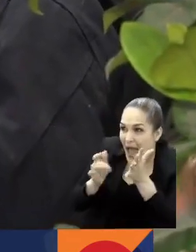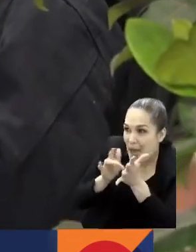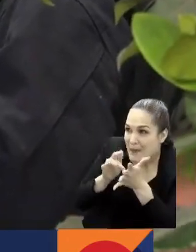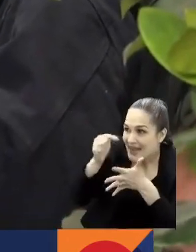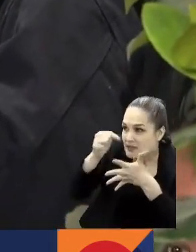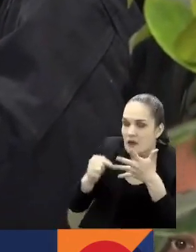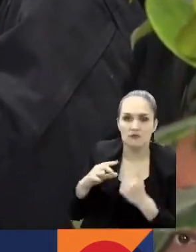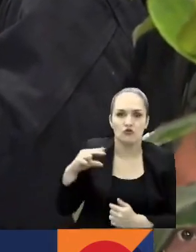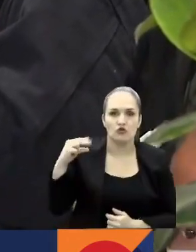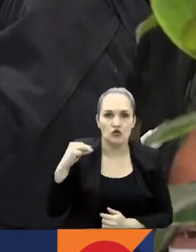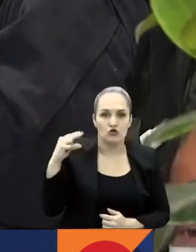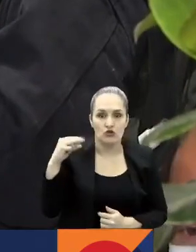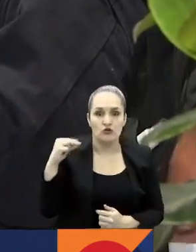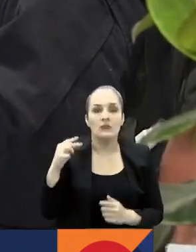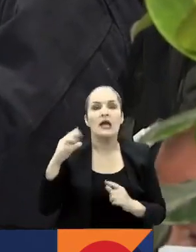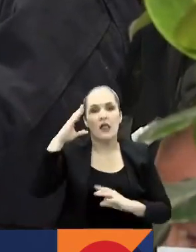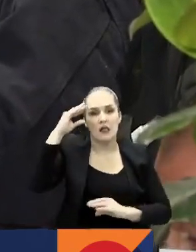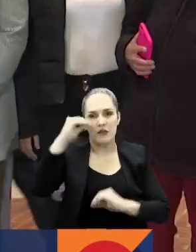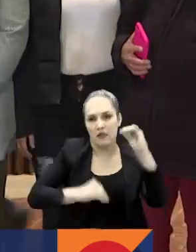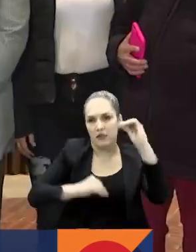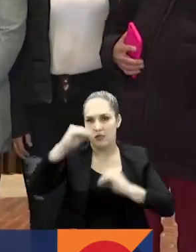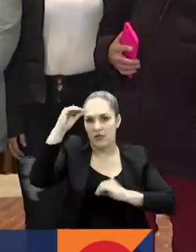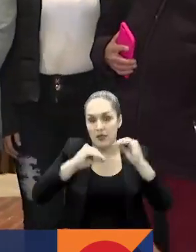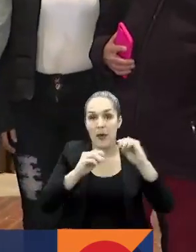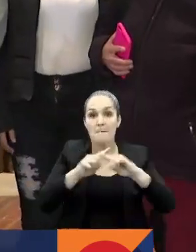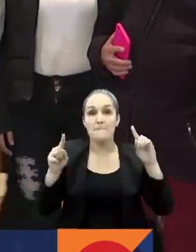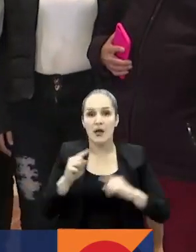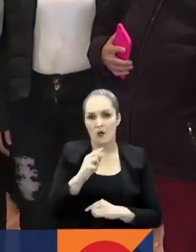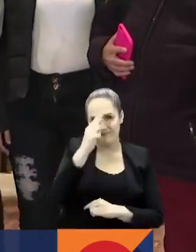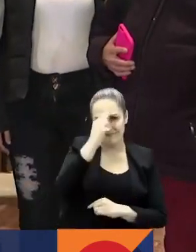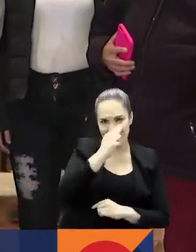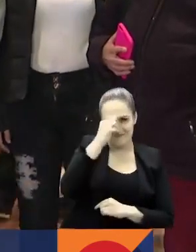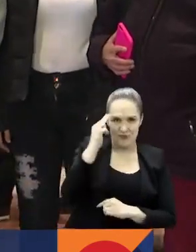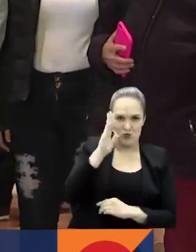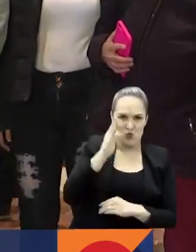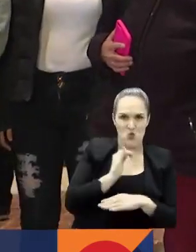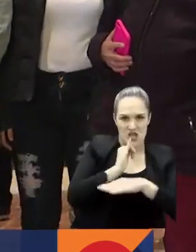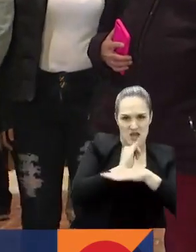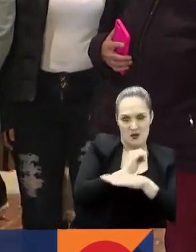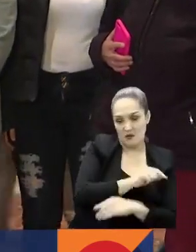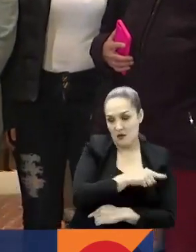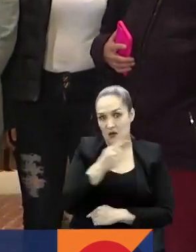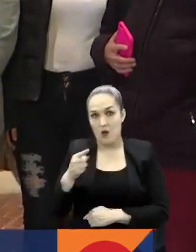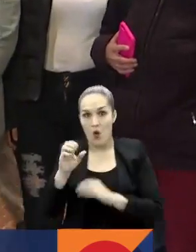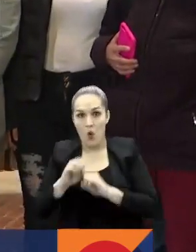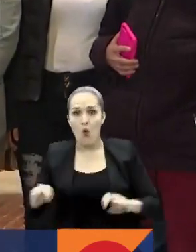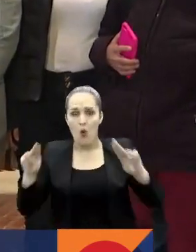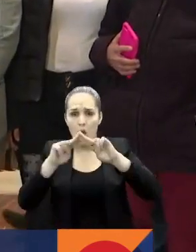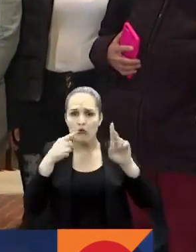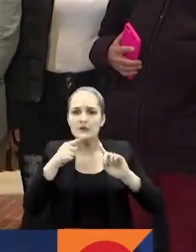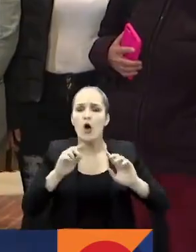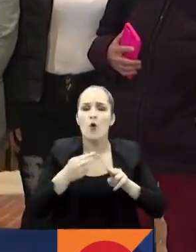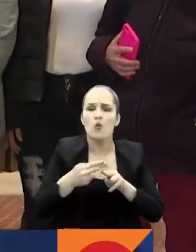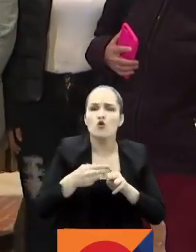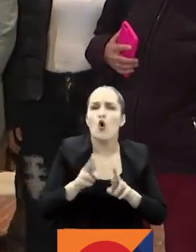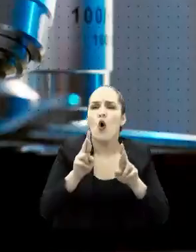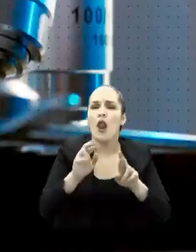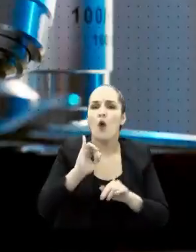de los desacuerdos, los mediadores del diálogo destacan avances y aseguran que se podría lograr un acuerdo este